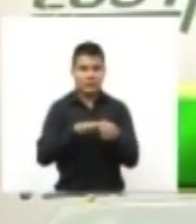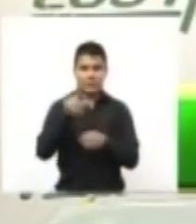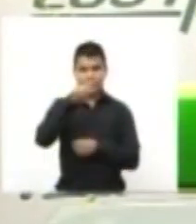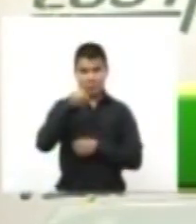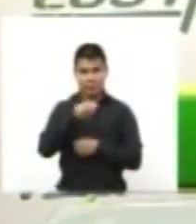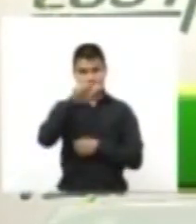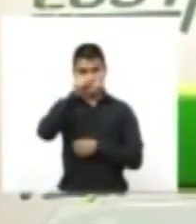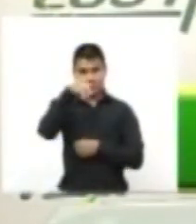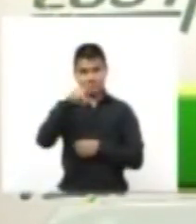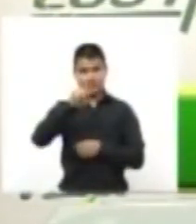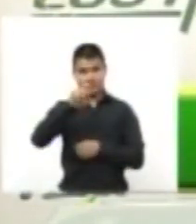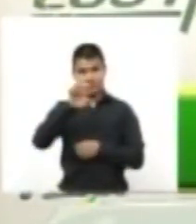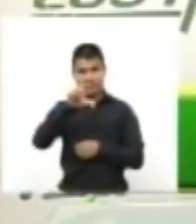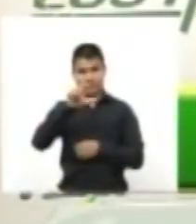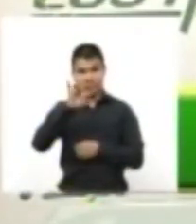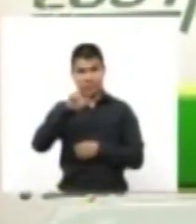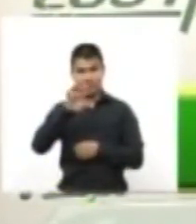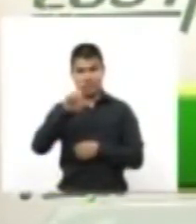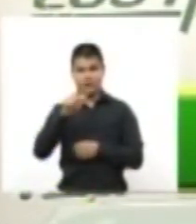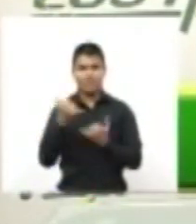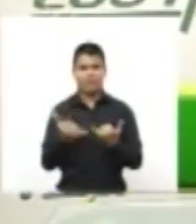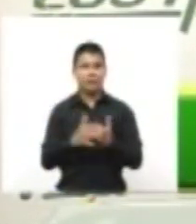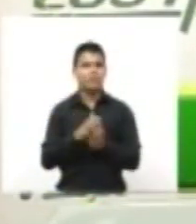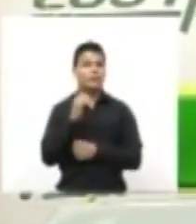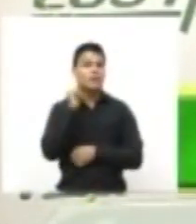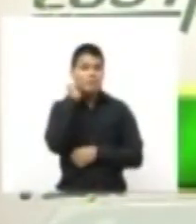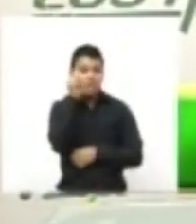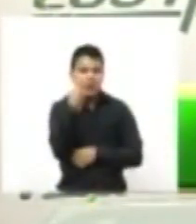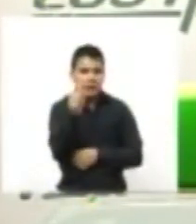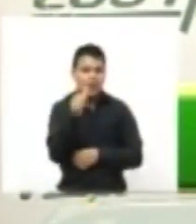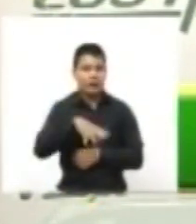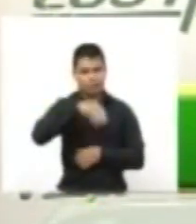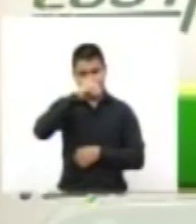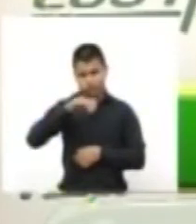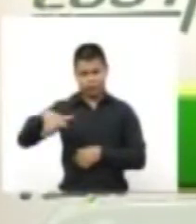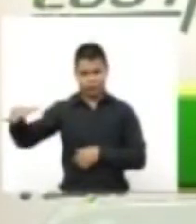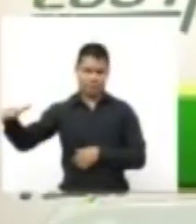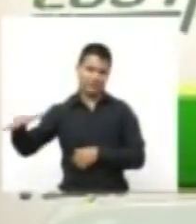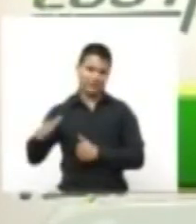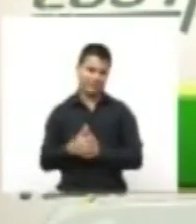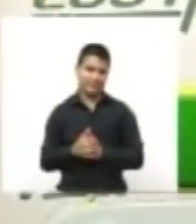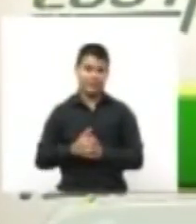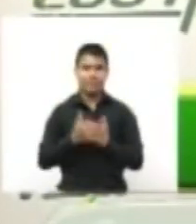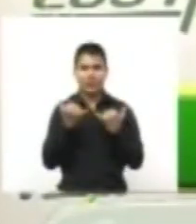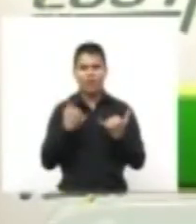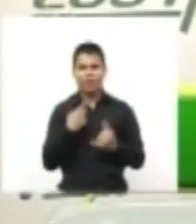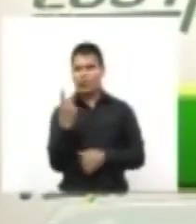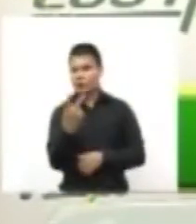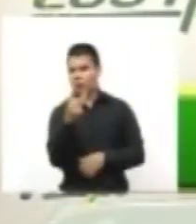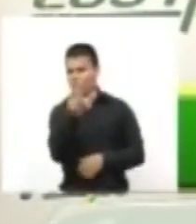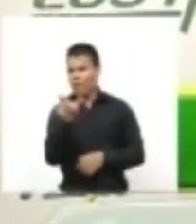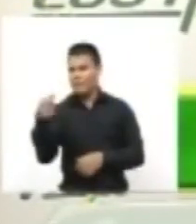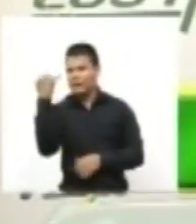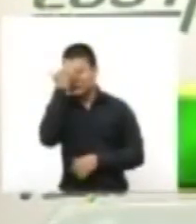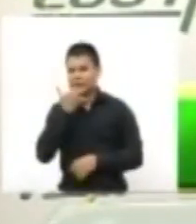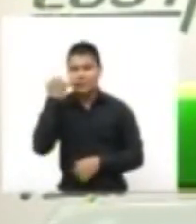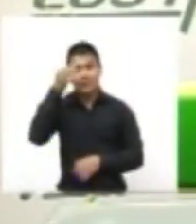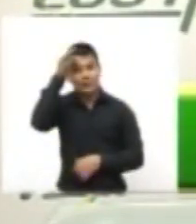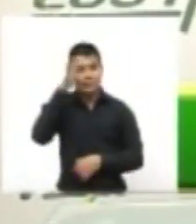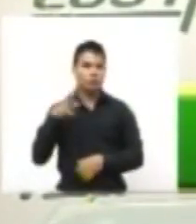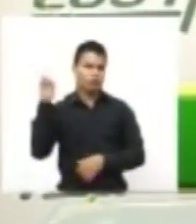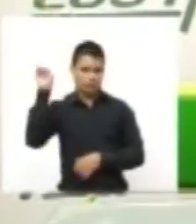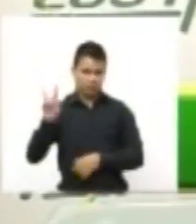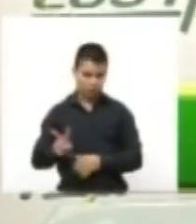en horas de la mañana a la capital del Magdalena. Hasta el momento se desconoce la identidad de las otras dos mujeres. Al parecer serían de nacionalidad